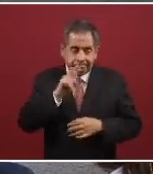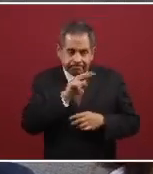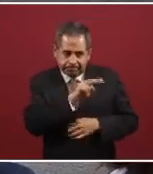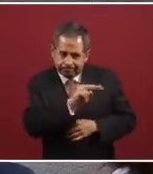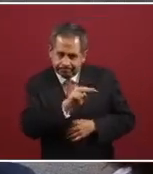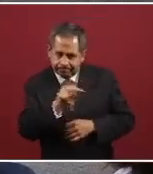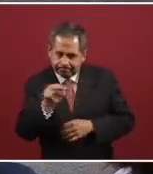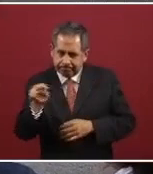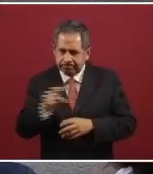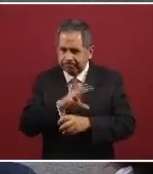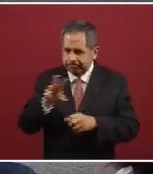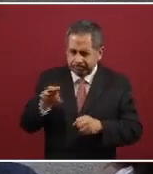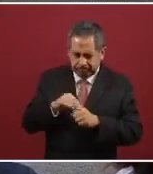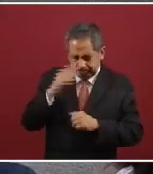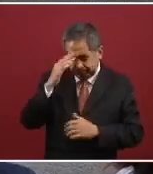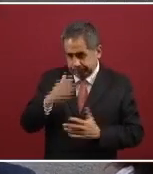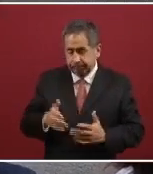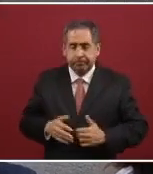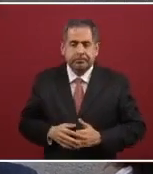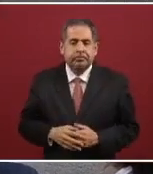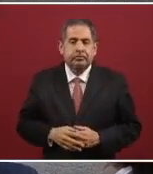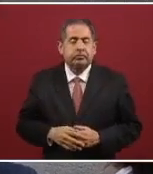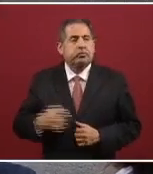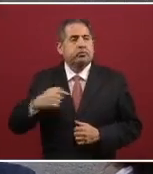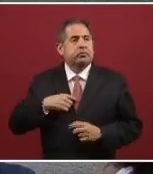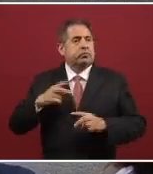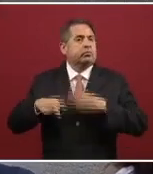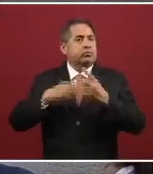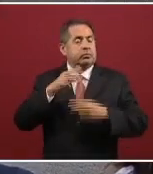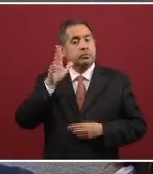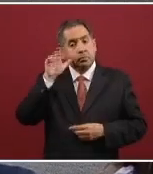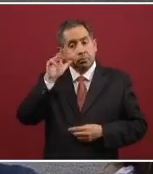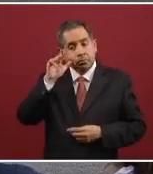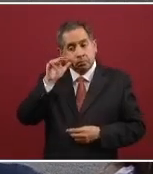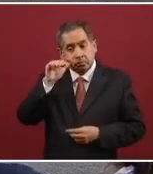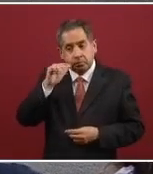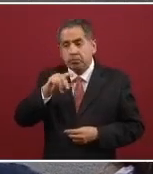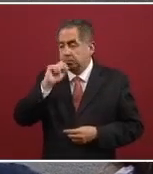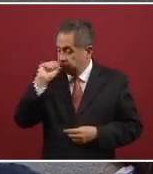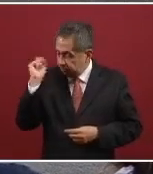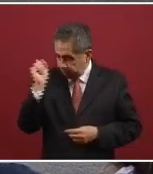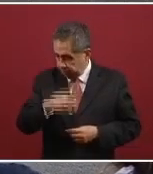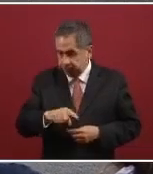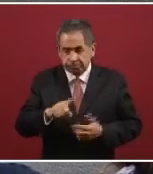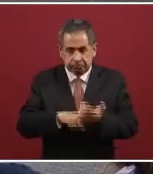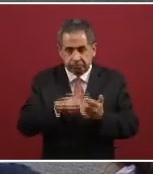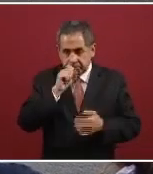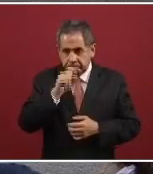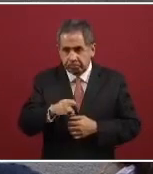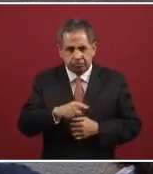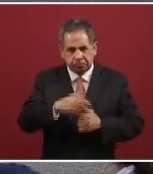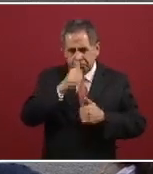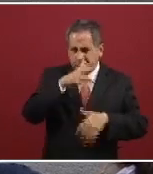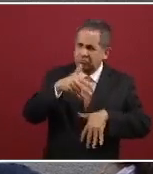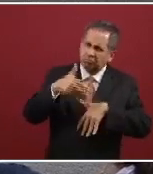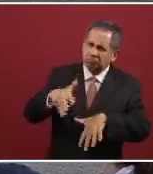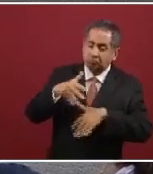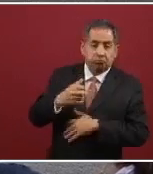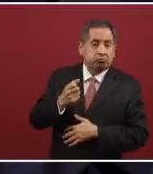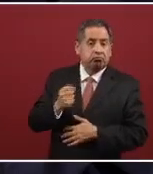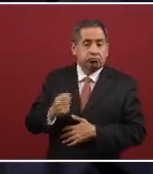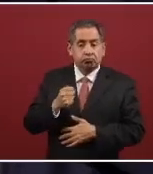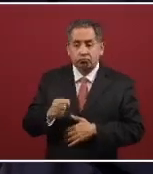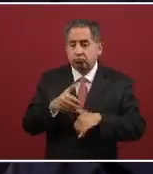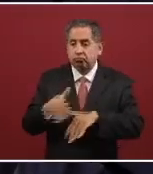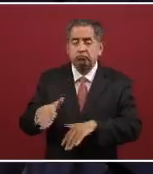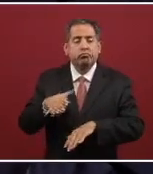interviene. Ahora que estuve en Los Mochis, también una protesta fuerte